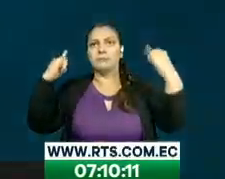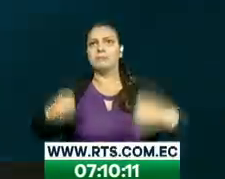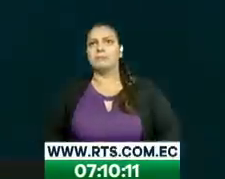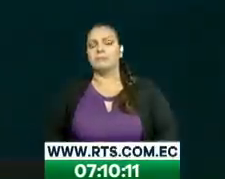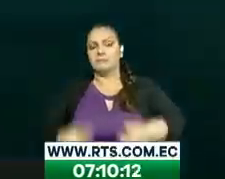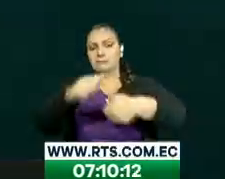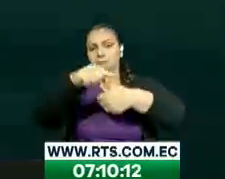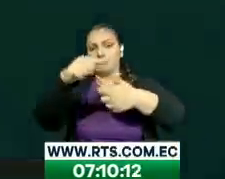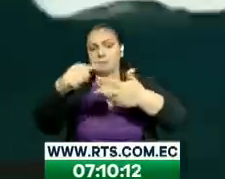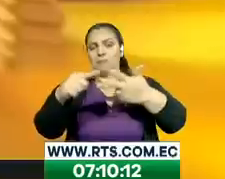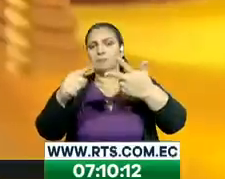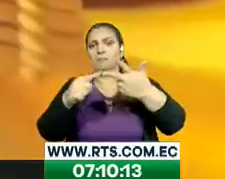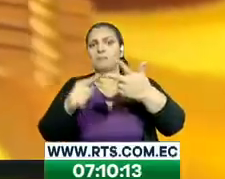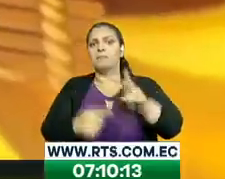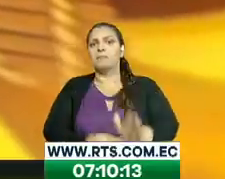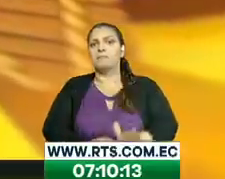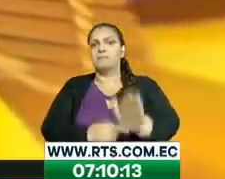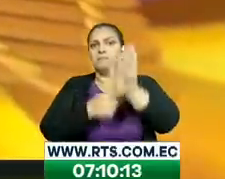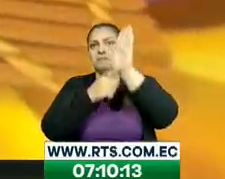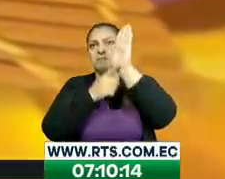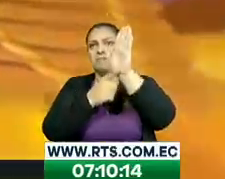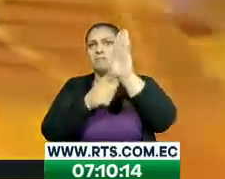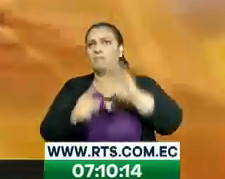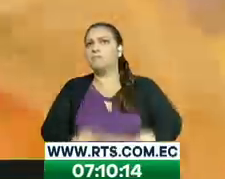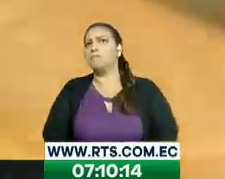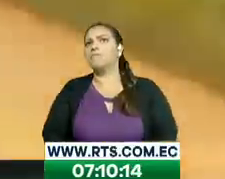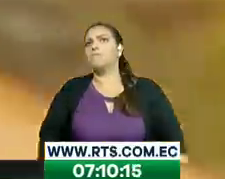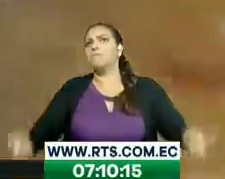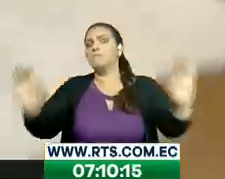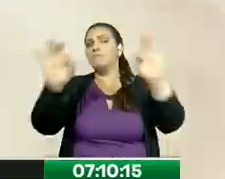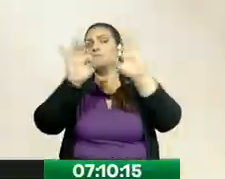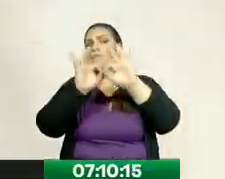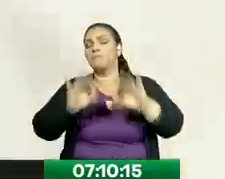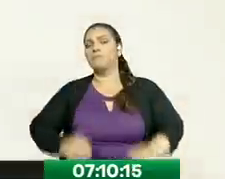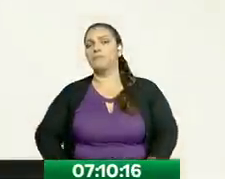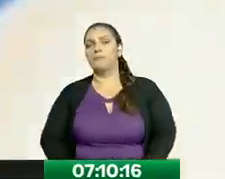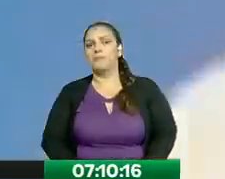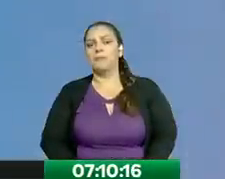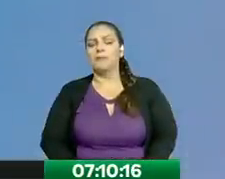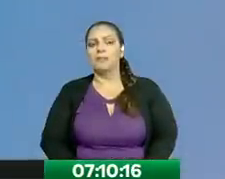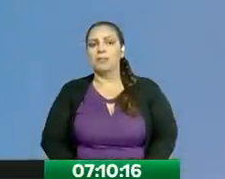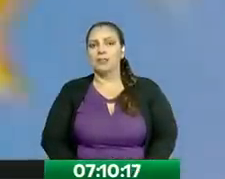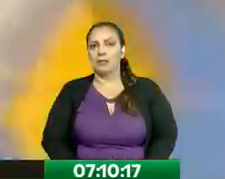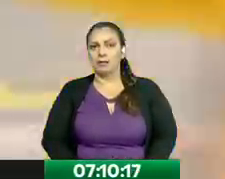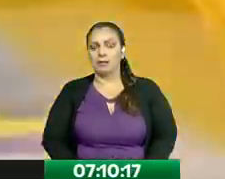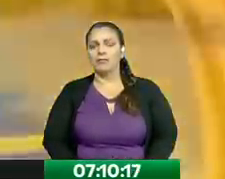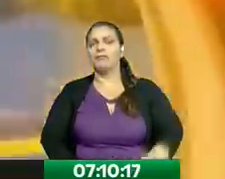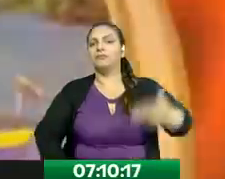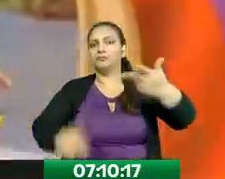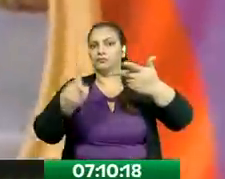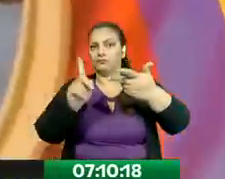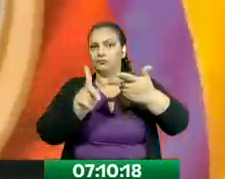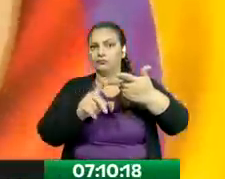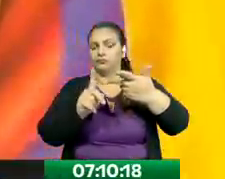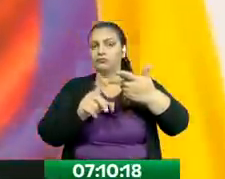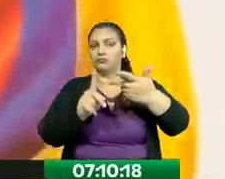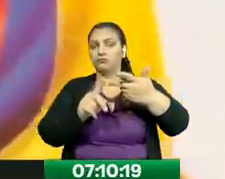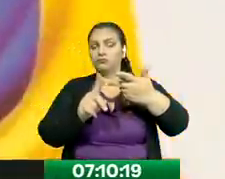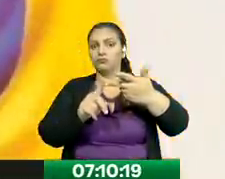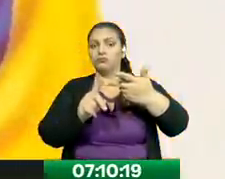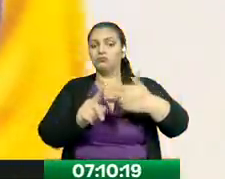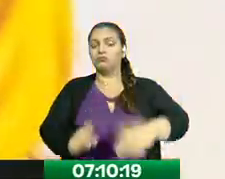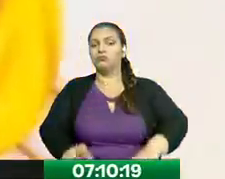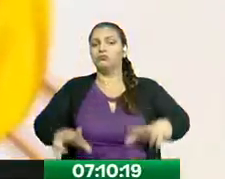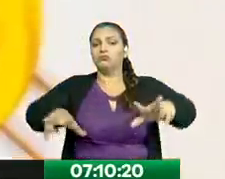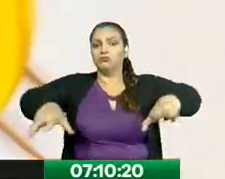el escudo es un al del color engloba los más tradicionales elementos de la cultura andina así como su historia y